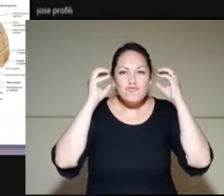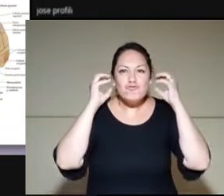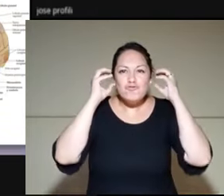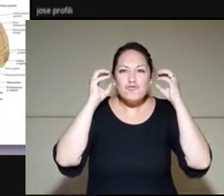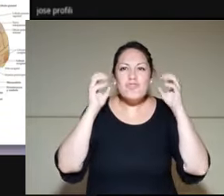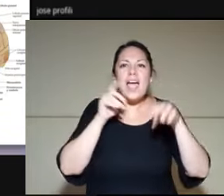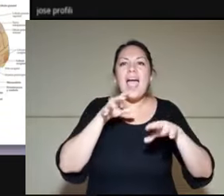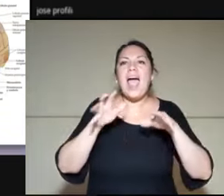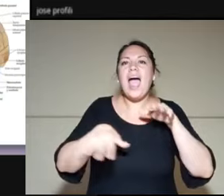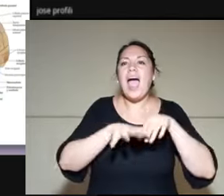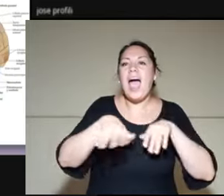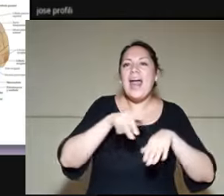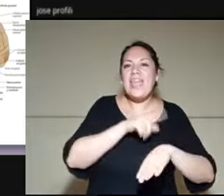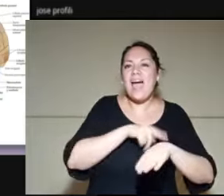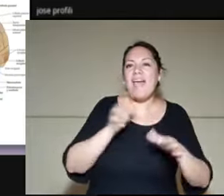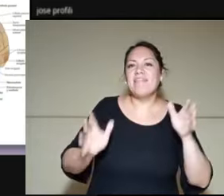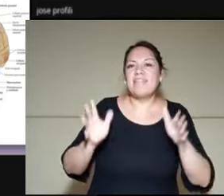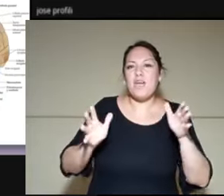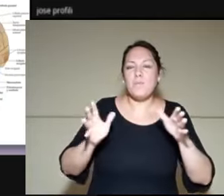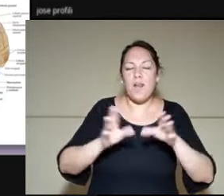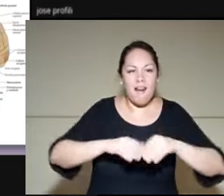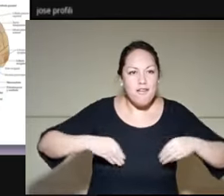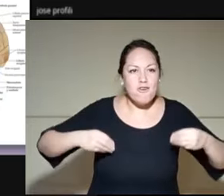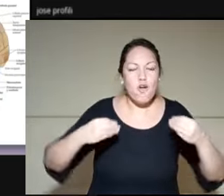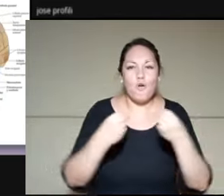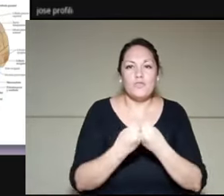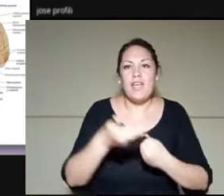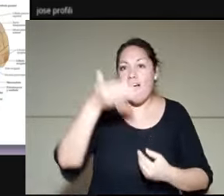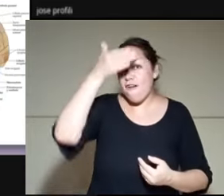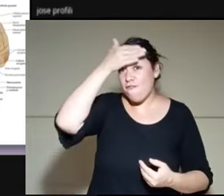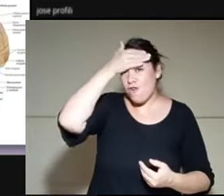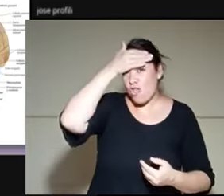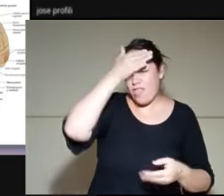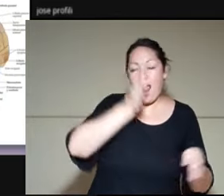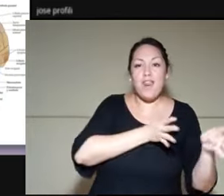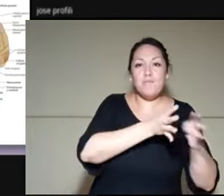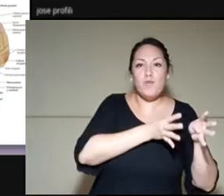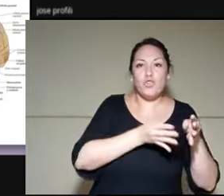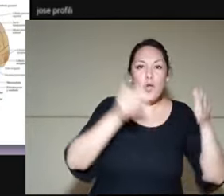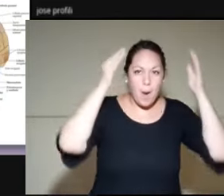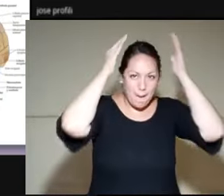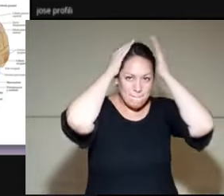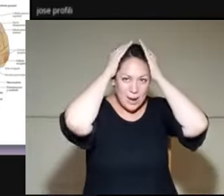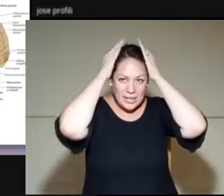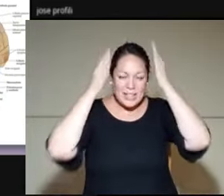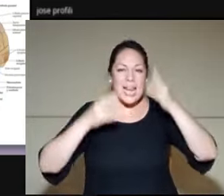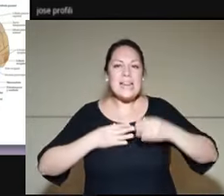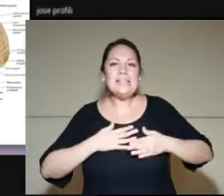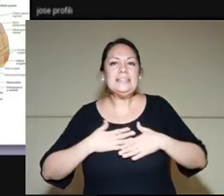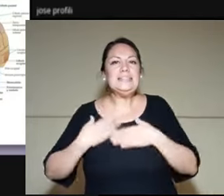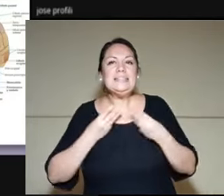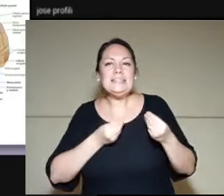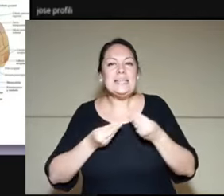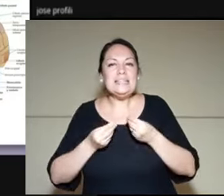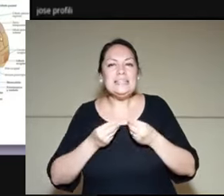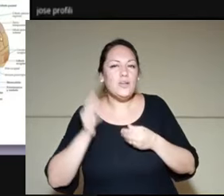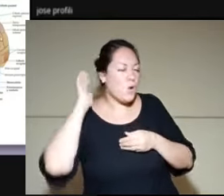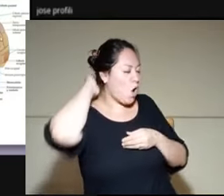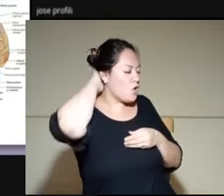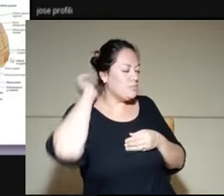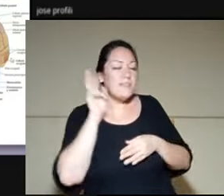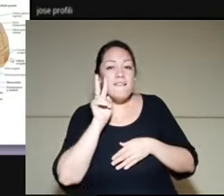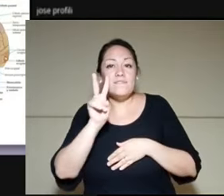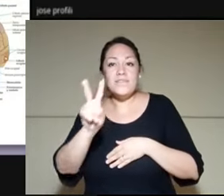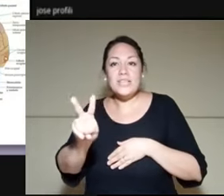de la audición, ahí en el temporal. ¿Sí? Entonces, conclusión, frontal motor, parietal sensitivo,